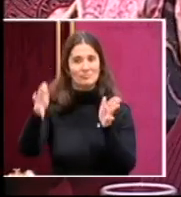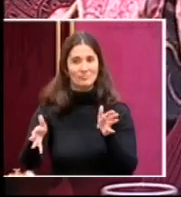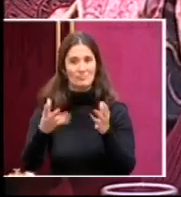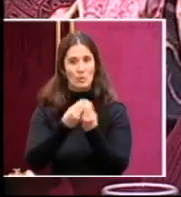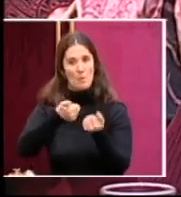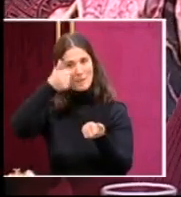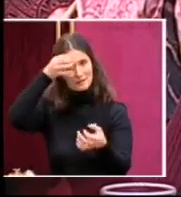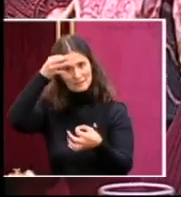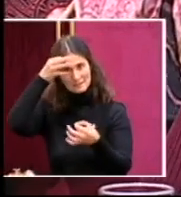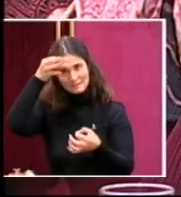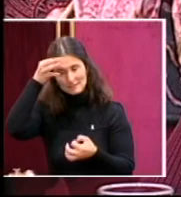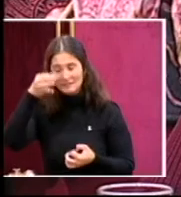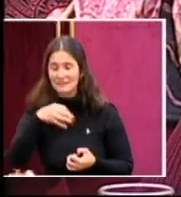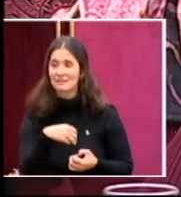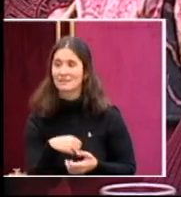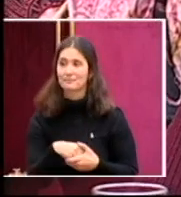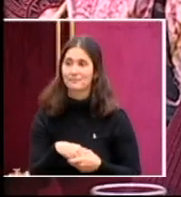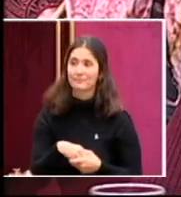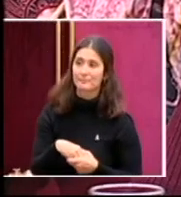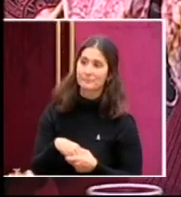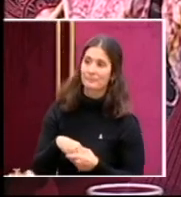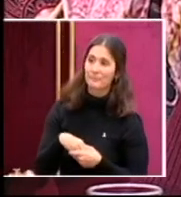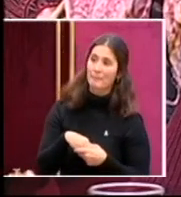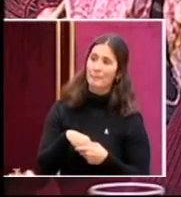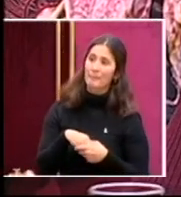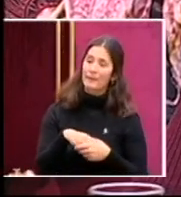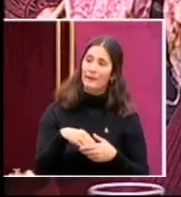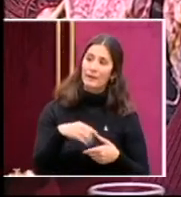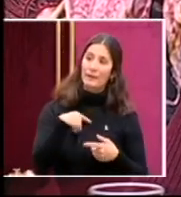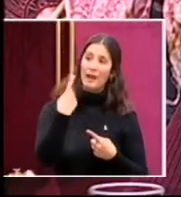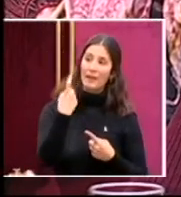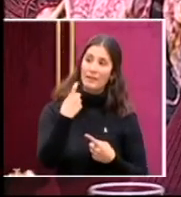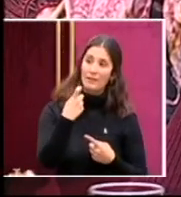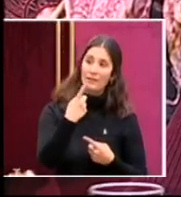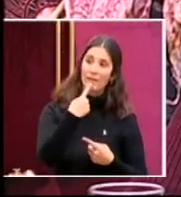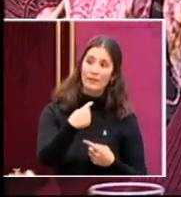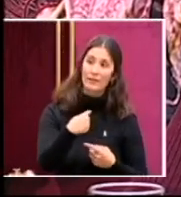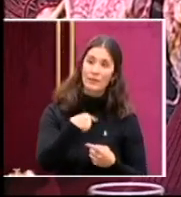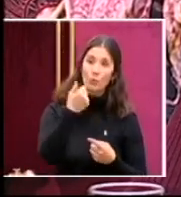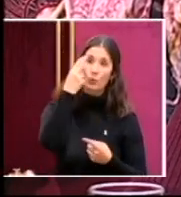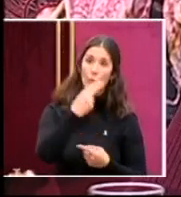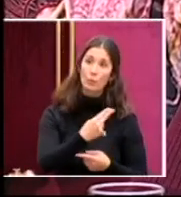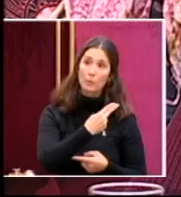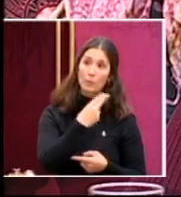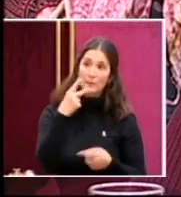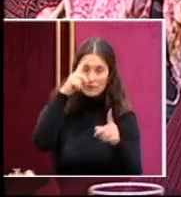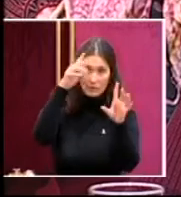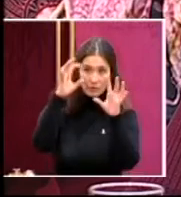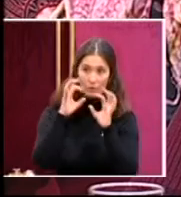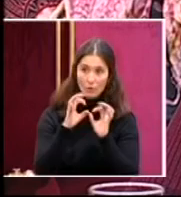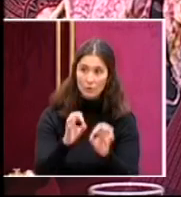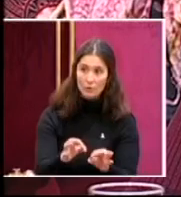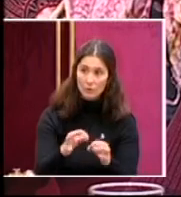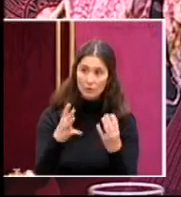mayores exigencias. No podemos perder más tiempo en este sentido y hace falta, como decimos, que este compromiso se concrete en cada una de